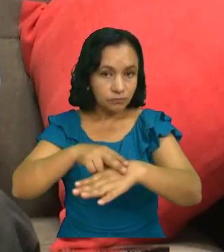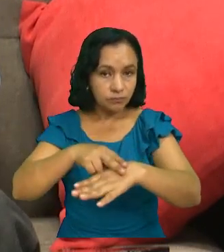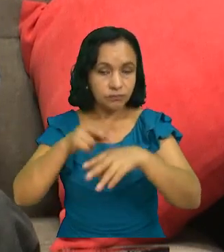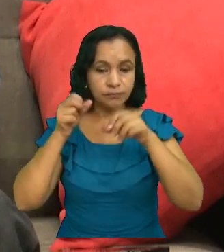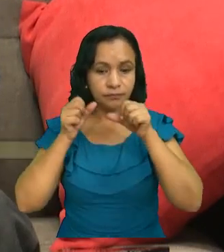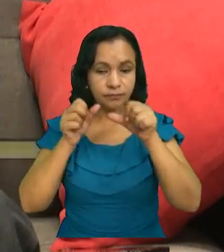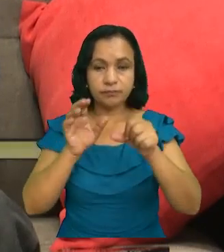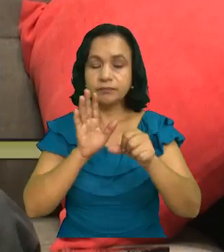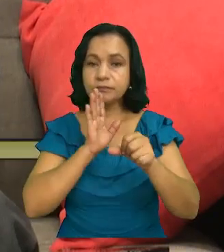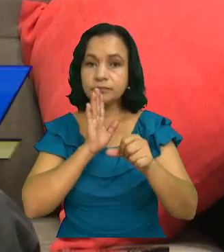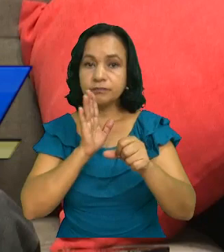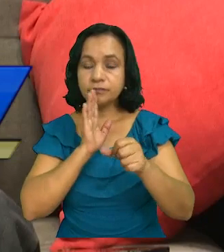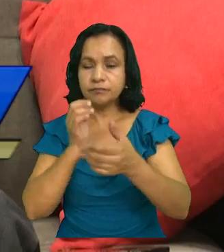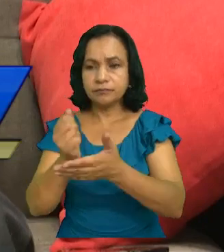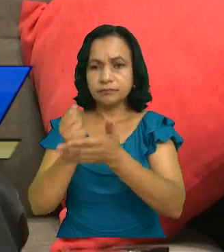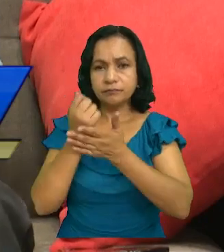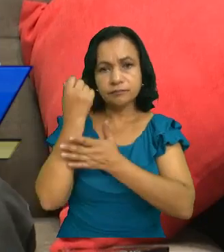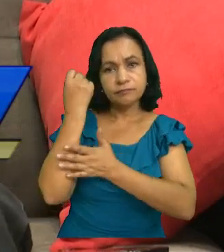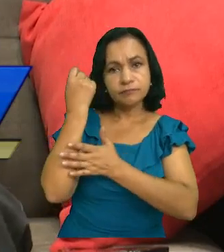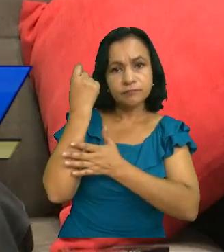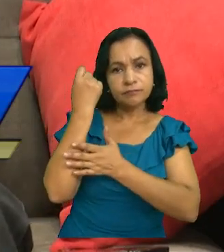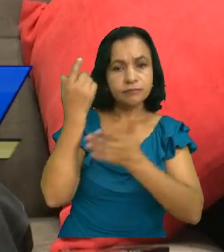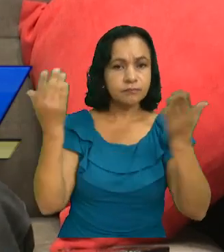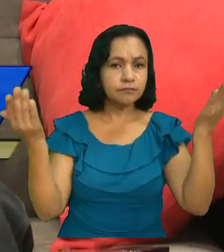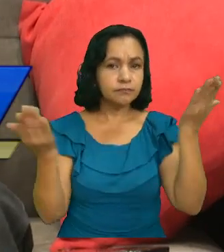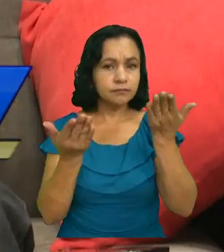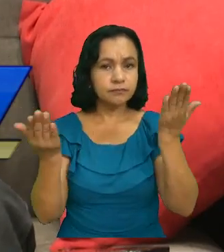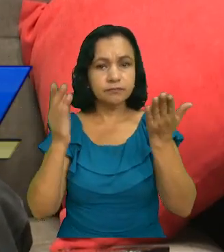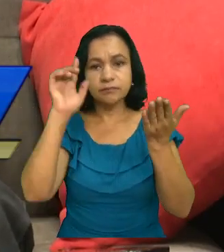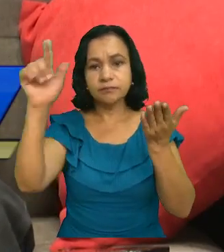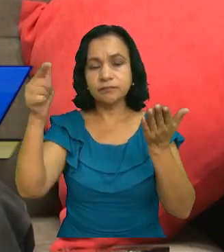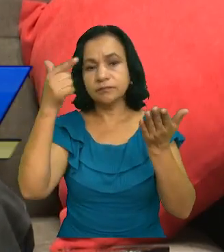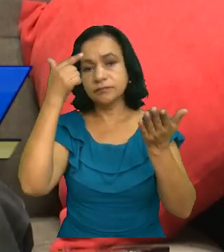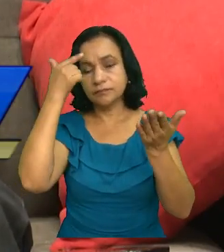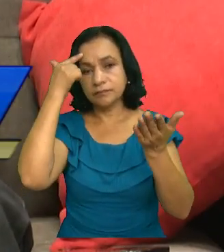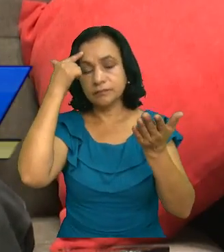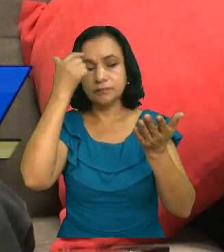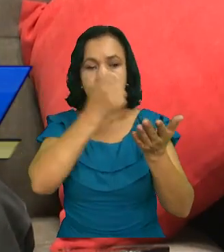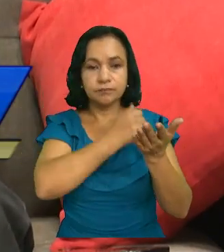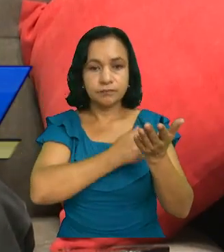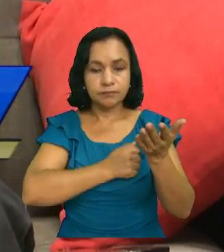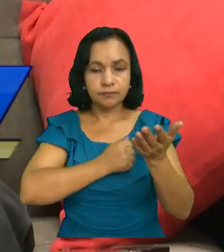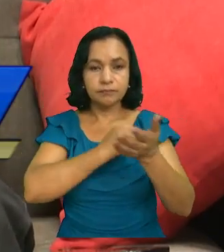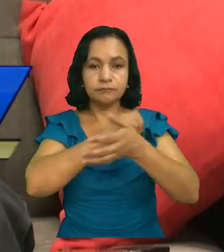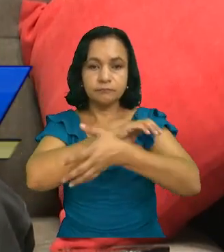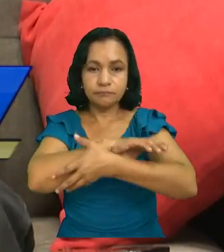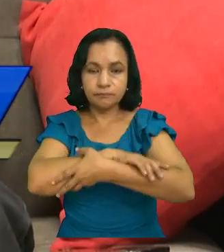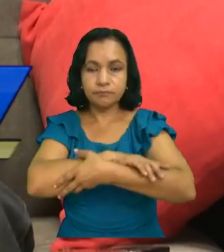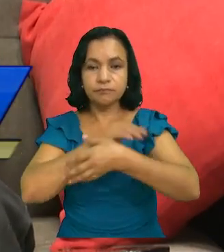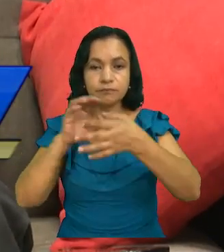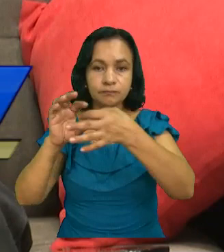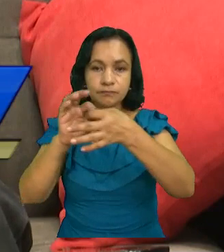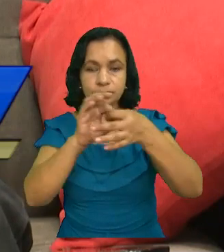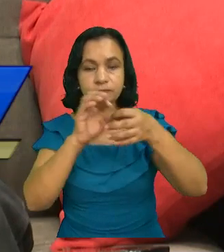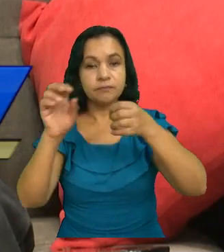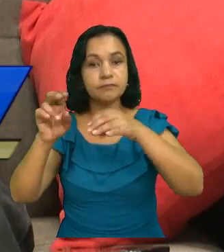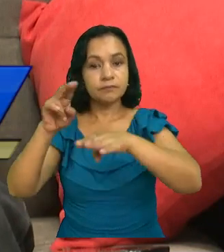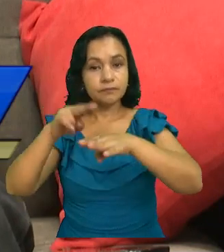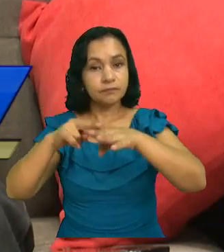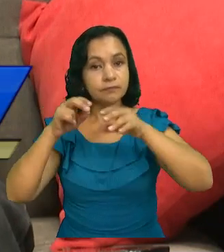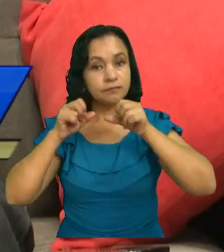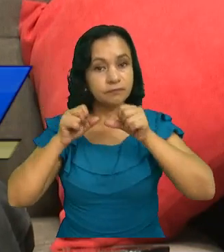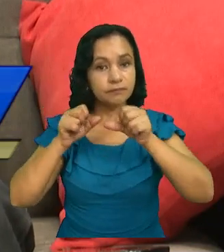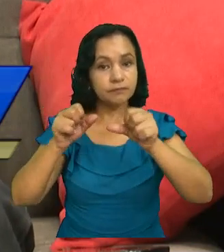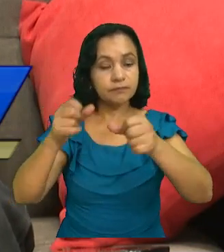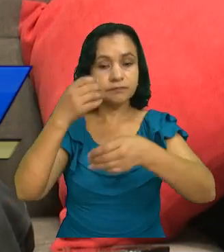nuestra conversación que nos ayuda a entender precisamente cómo el gobierno de Reconciliación y Unidad Nacional avanza en ejecución de